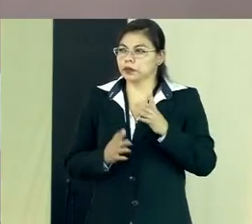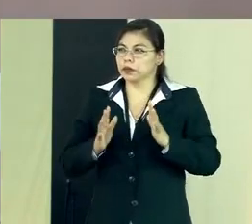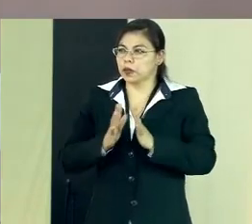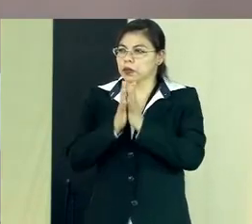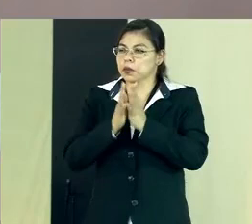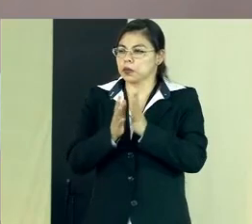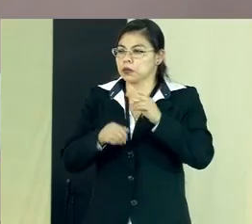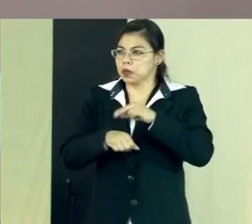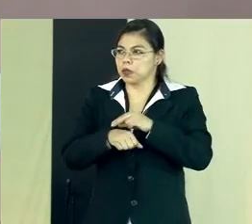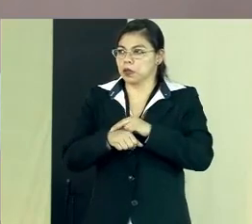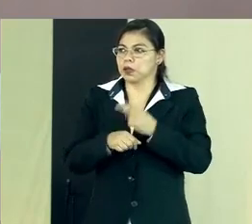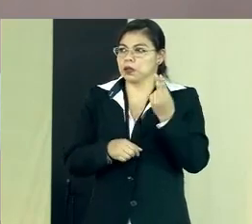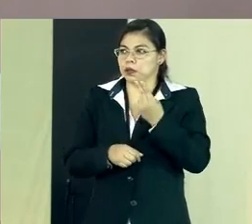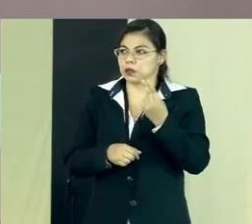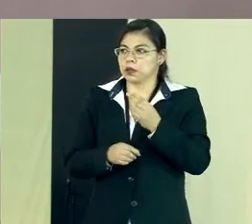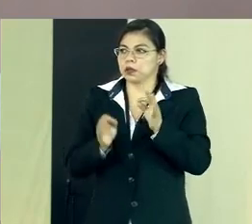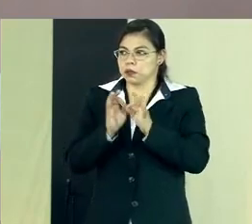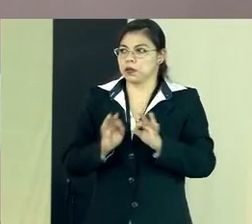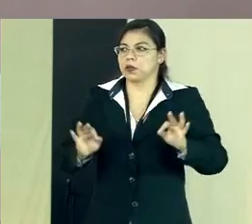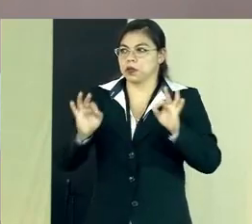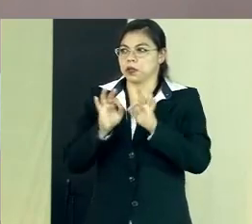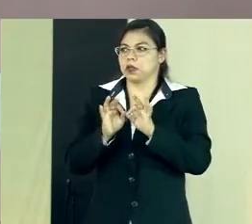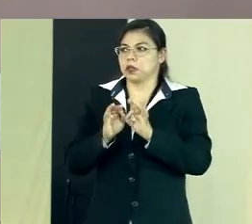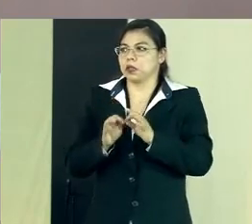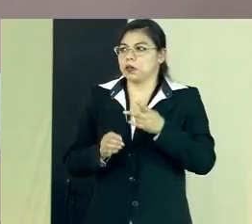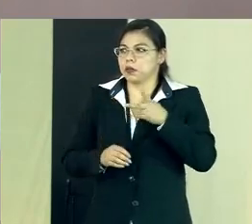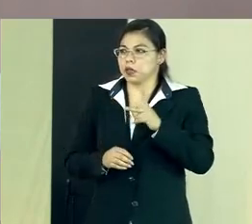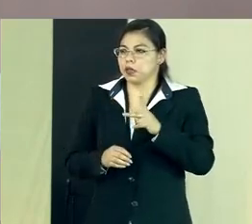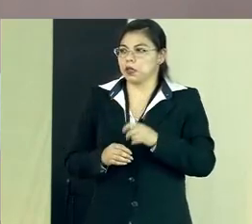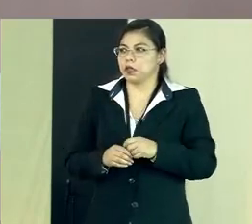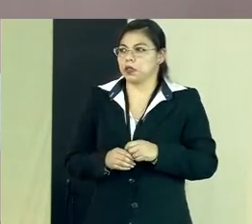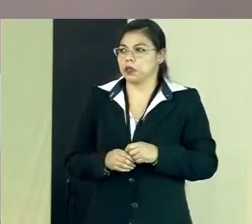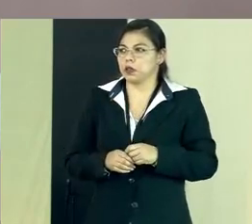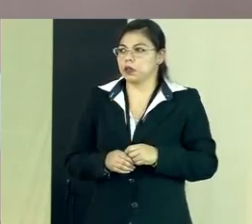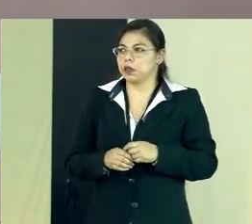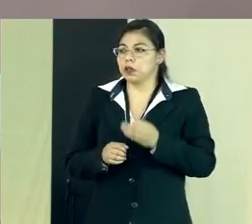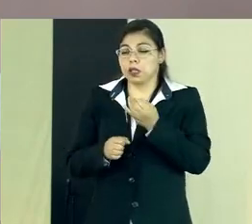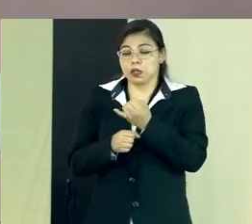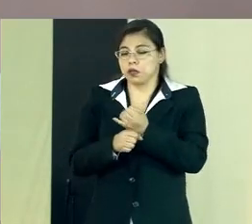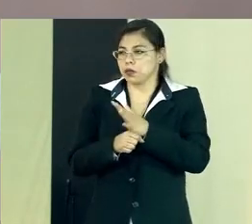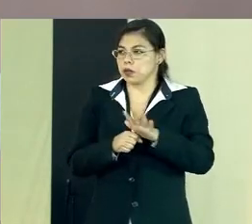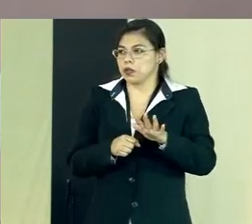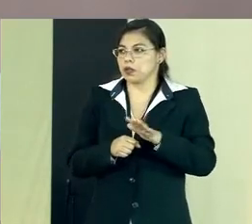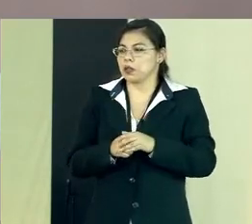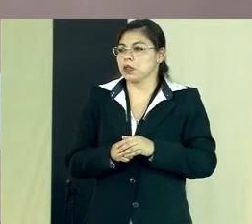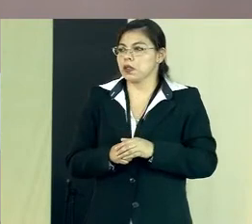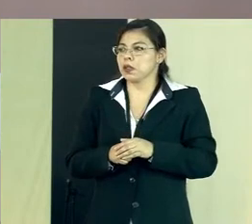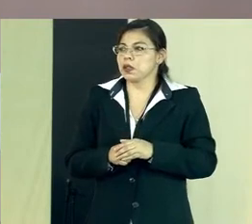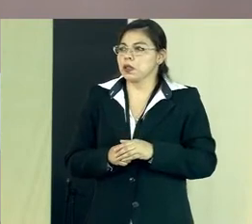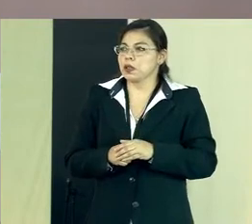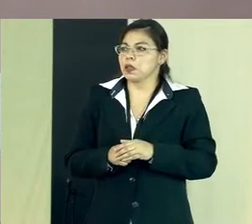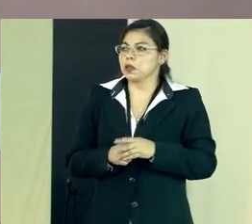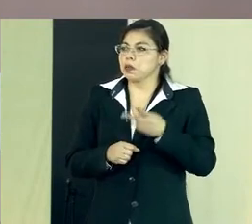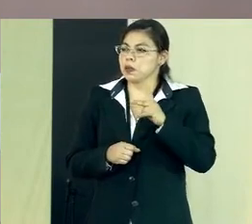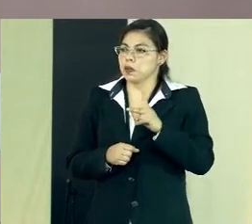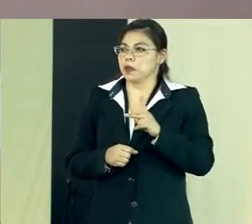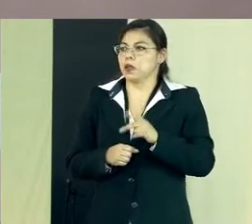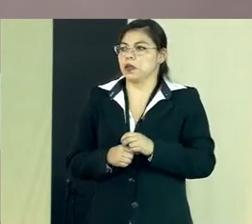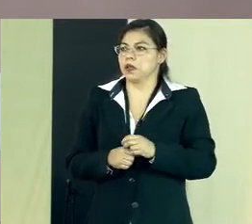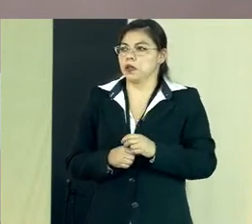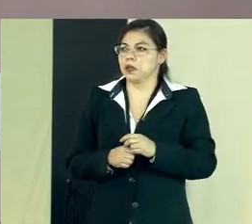necesaria y esencial pero no es suficiente para la prevención previa